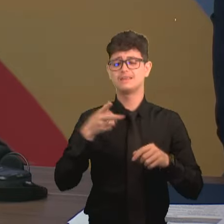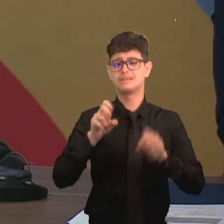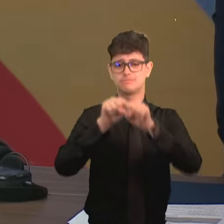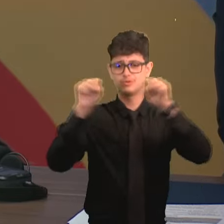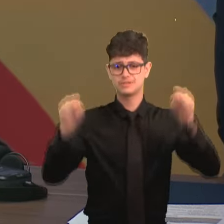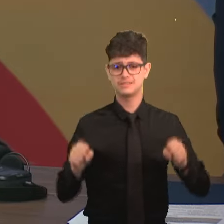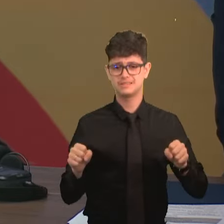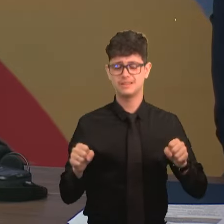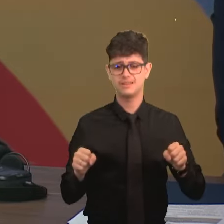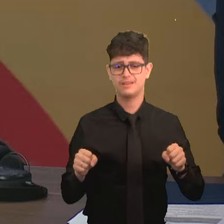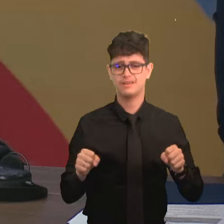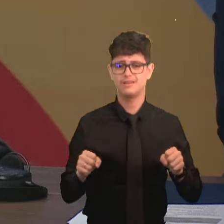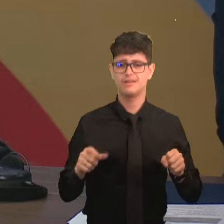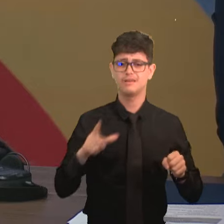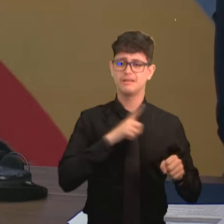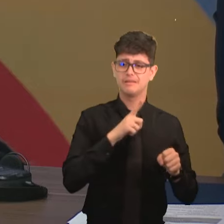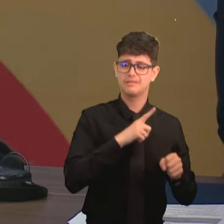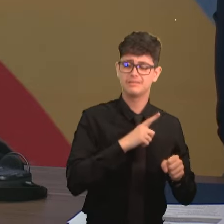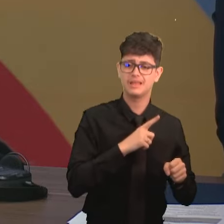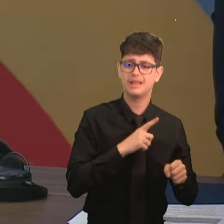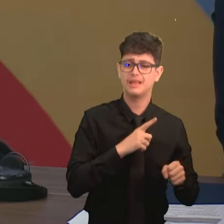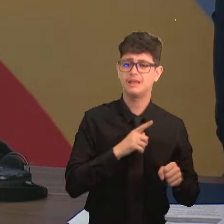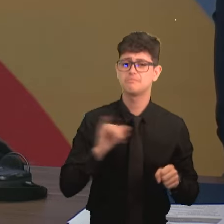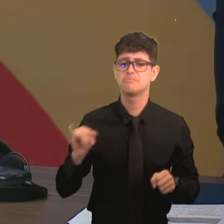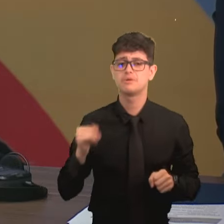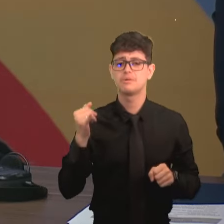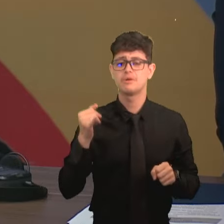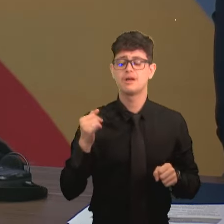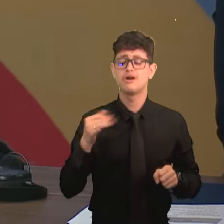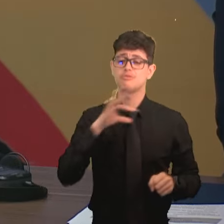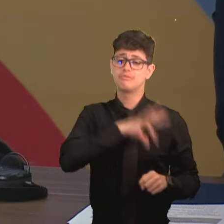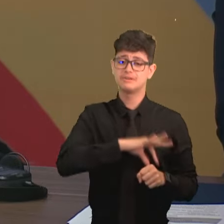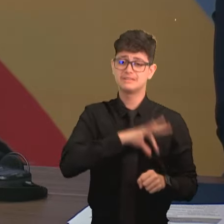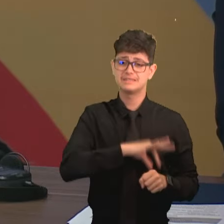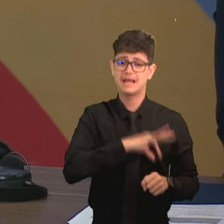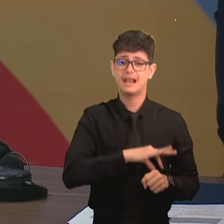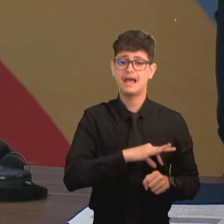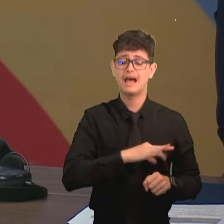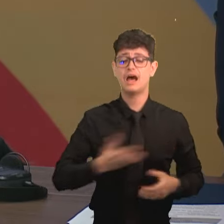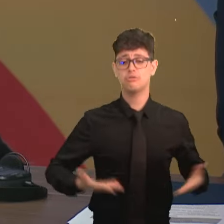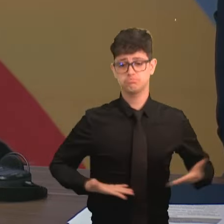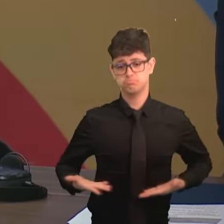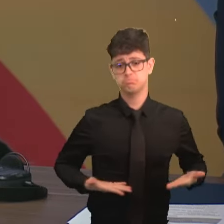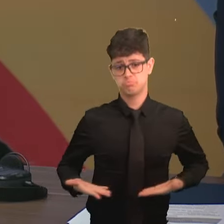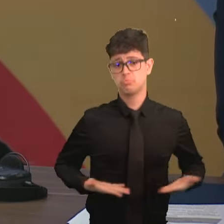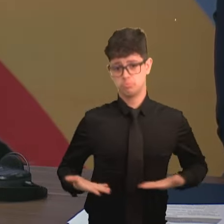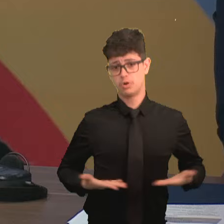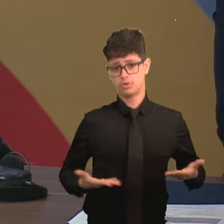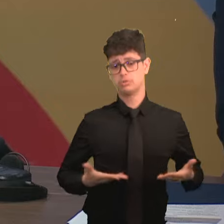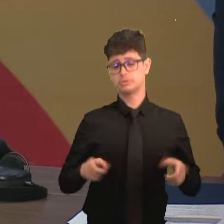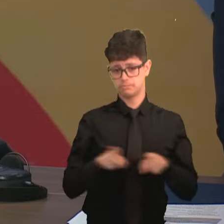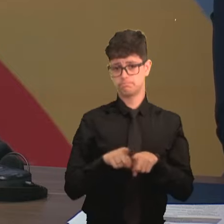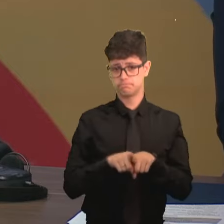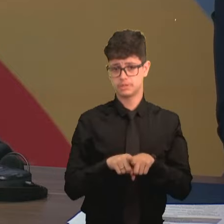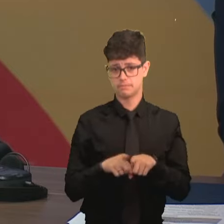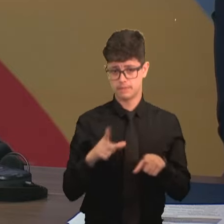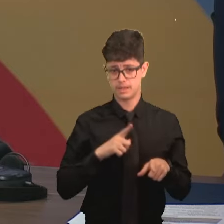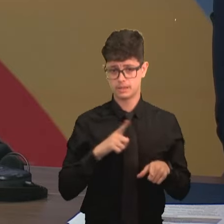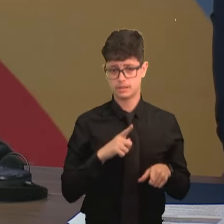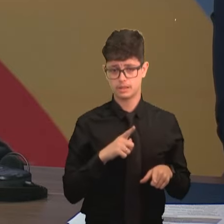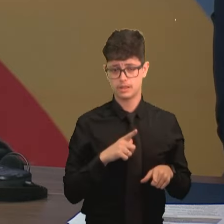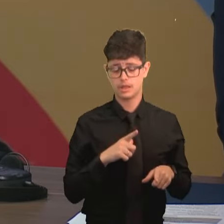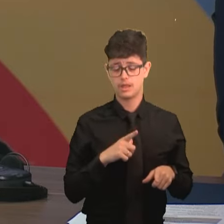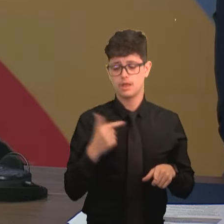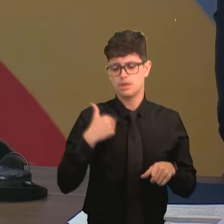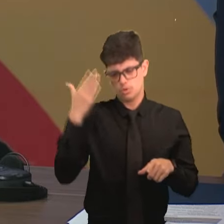tomar decisión sobre muchas veces promoción o sobre el sueldo de sus colaboradores. Y yo supe recientemente que la Universidad